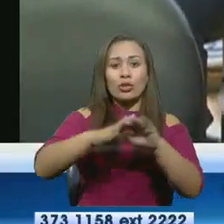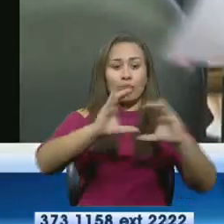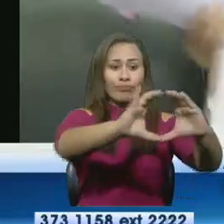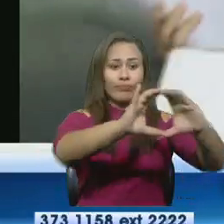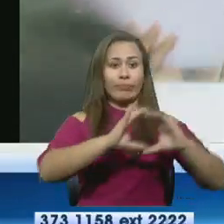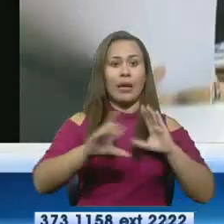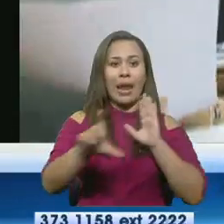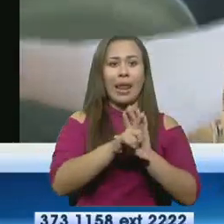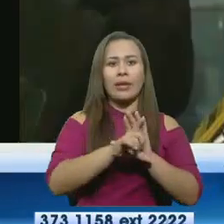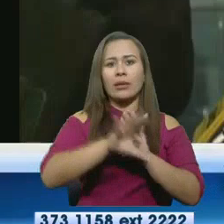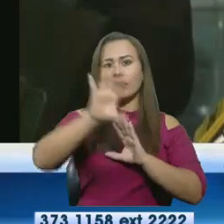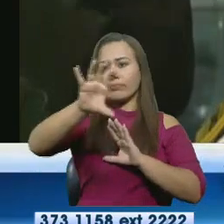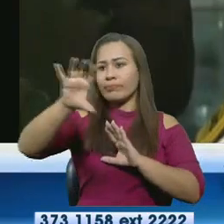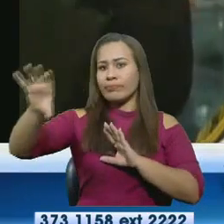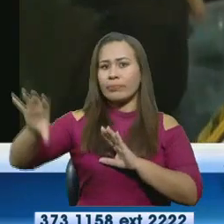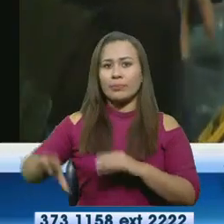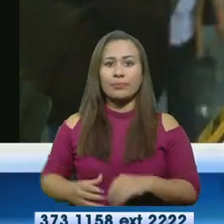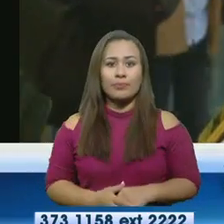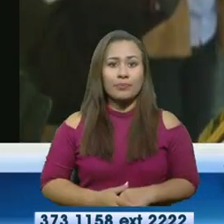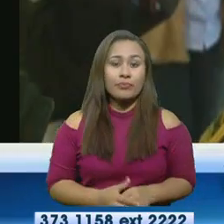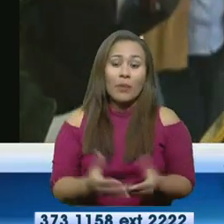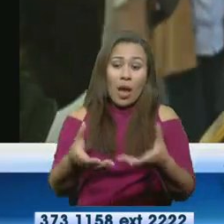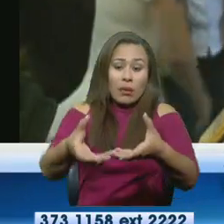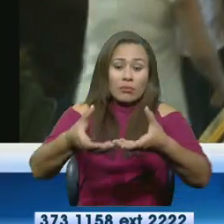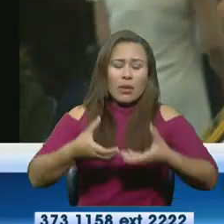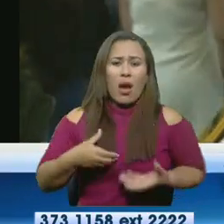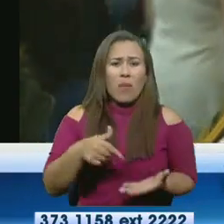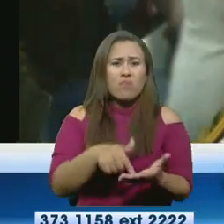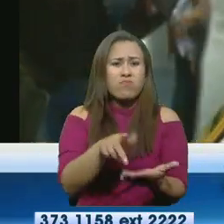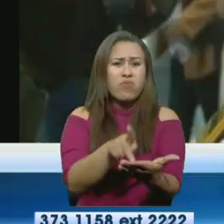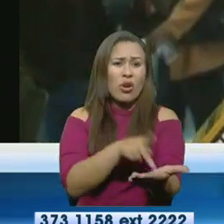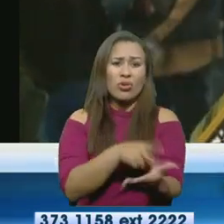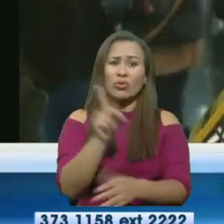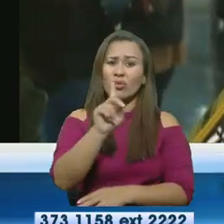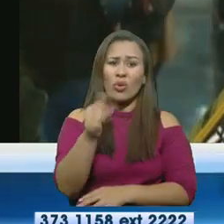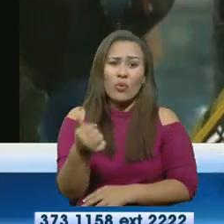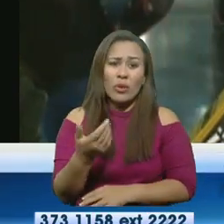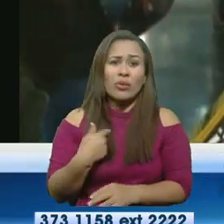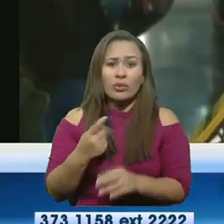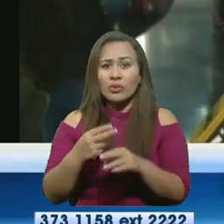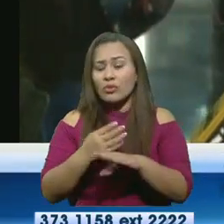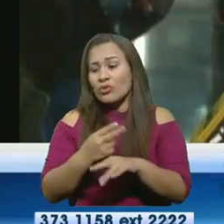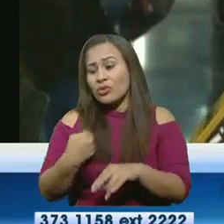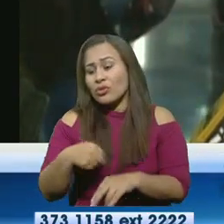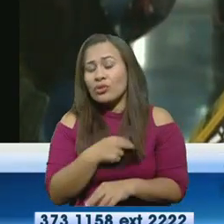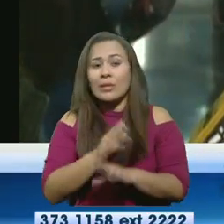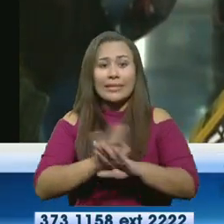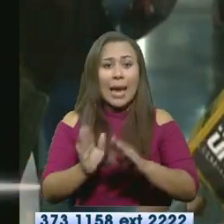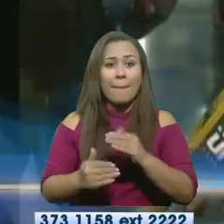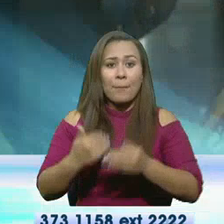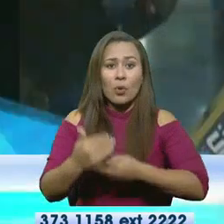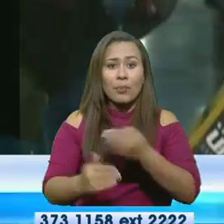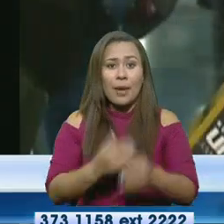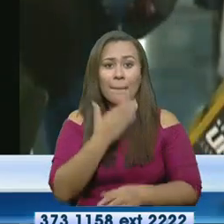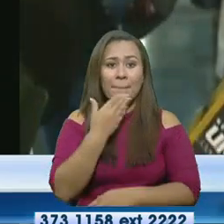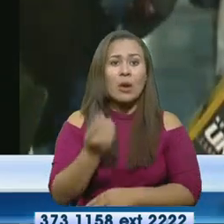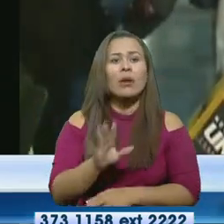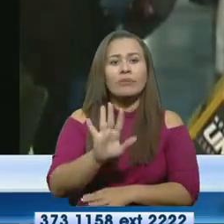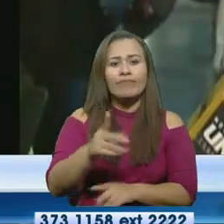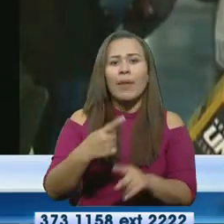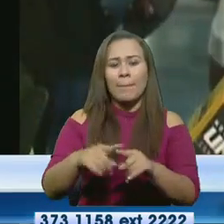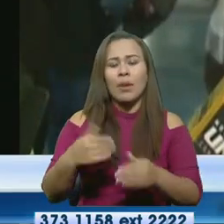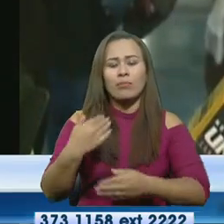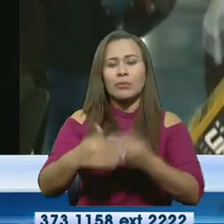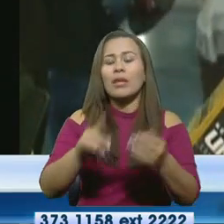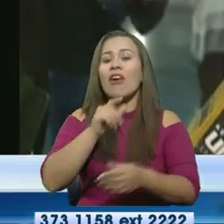de todos los sectores. Hemos recibido un proyecto que no es bueno, hemos mejorado ese proyecto, pero creo que está todavía entera la discusión en el